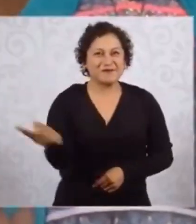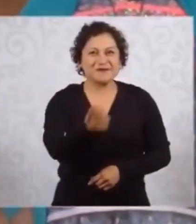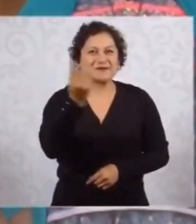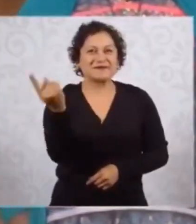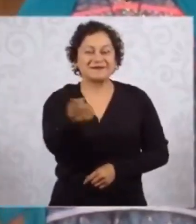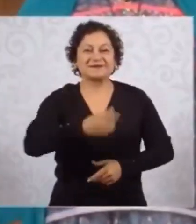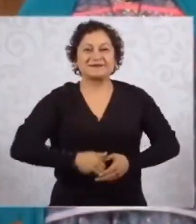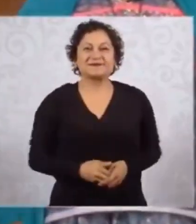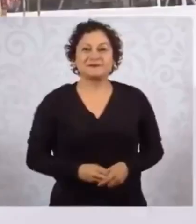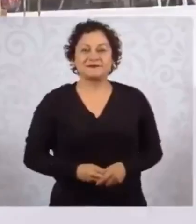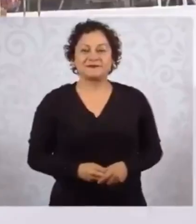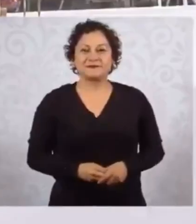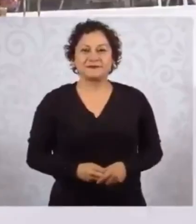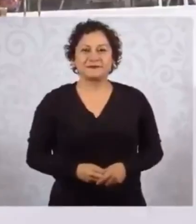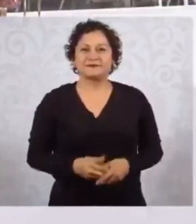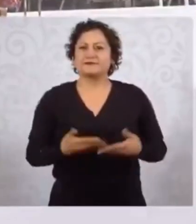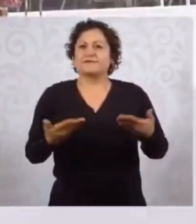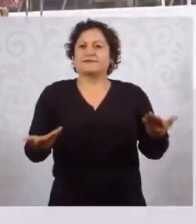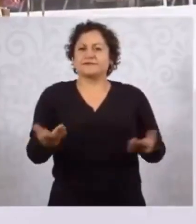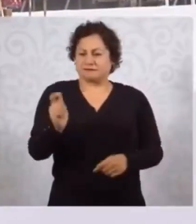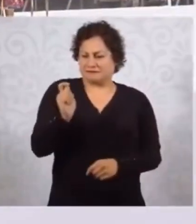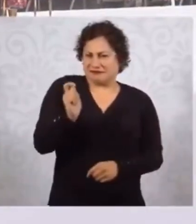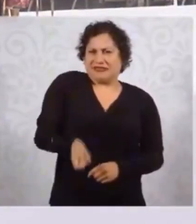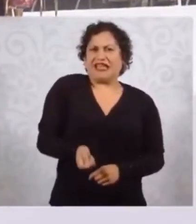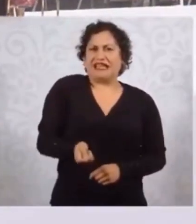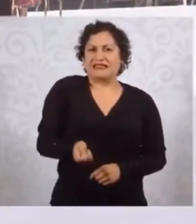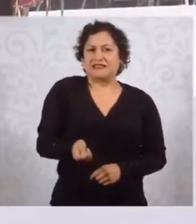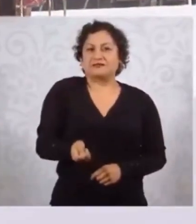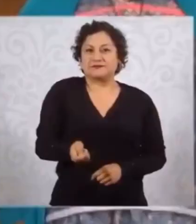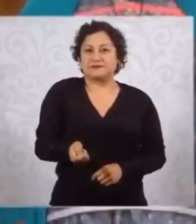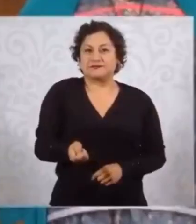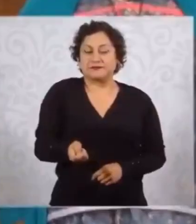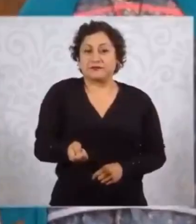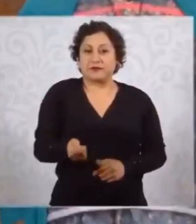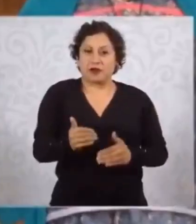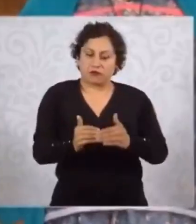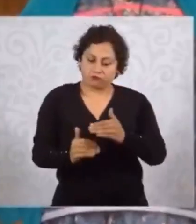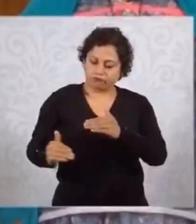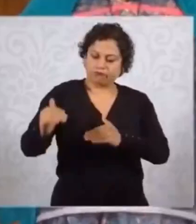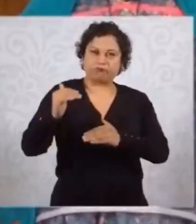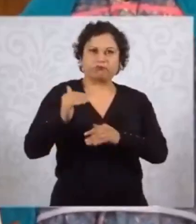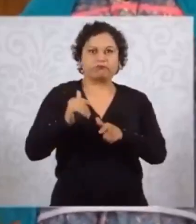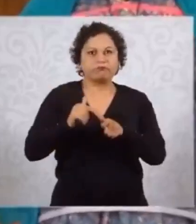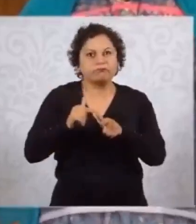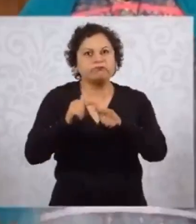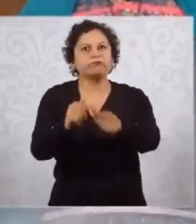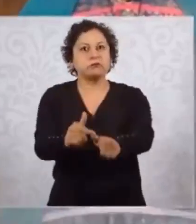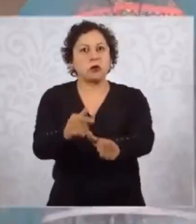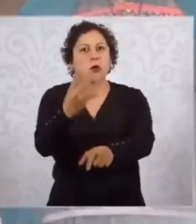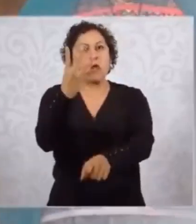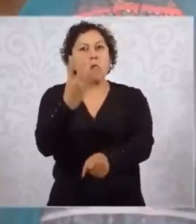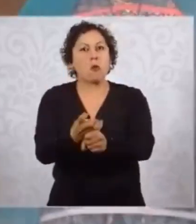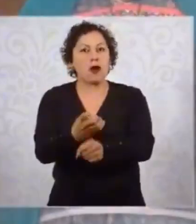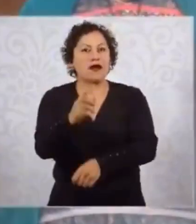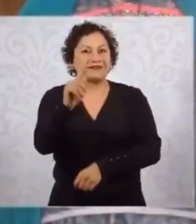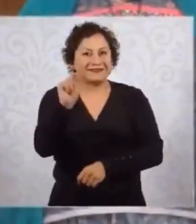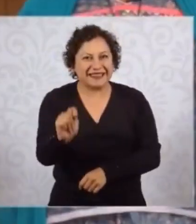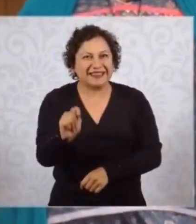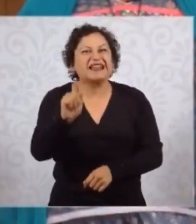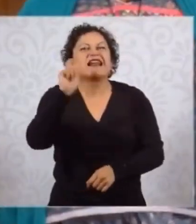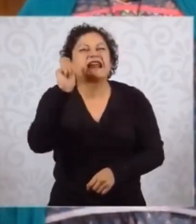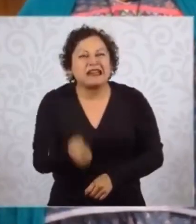¿Y qué significa el segundo piso de la cuarta transformación?